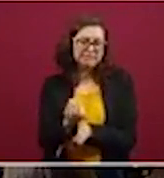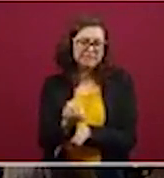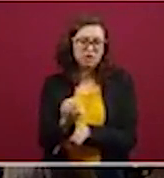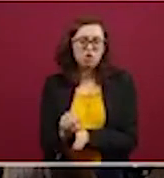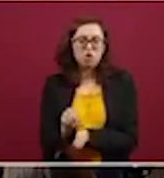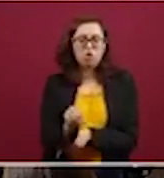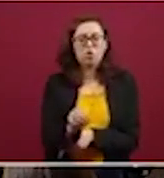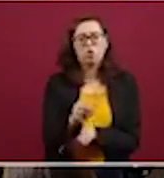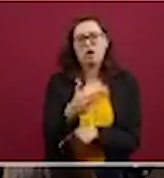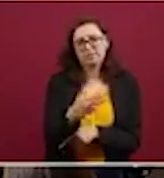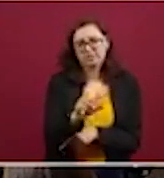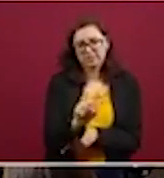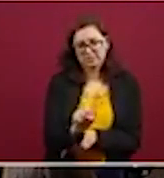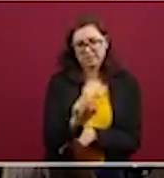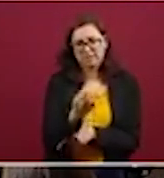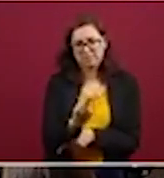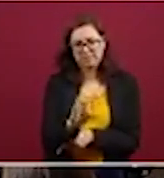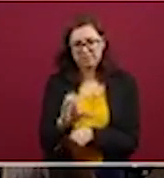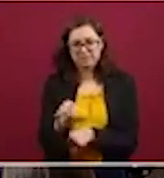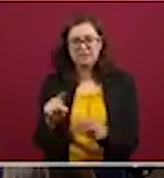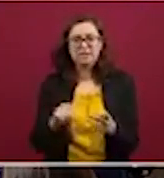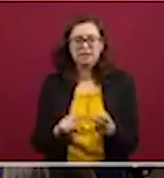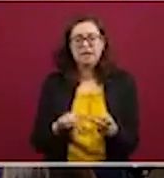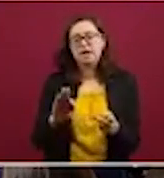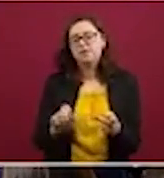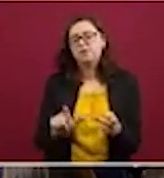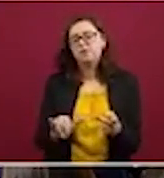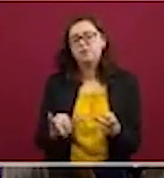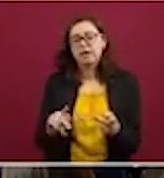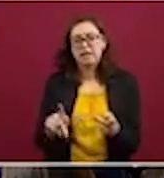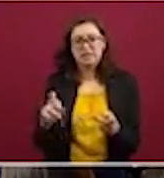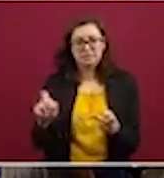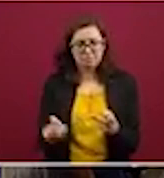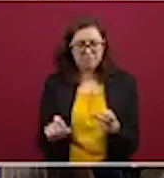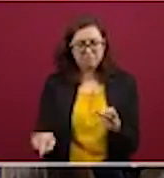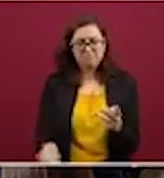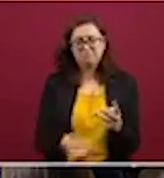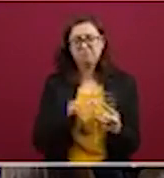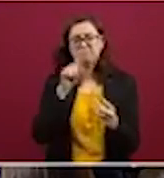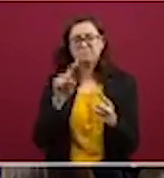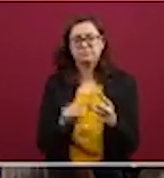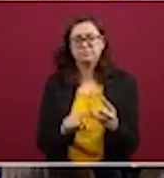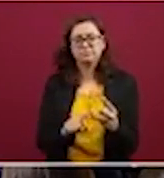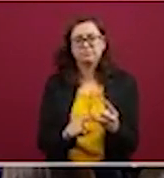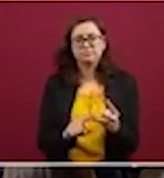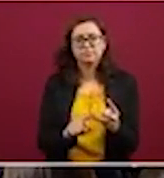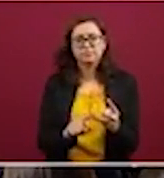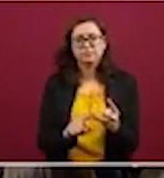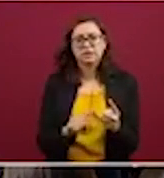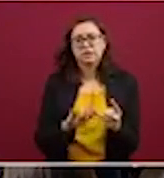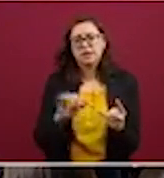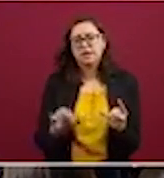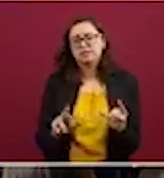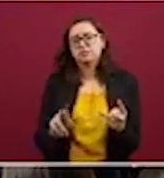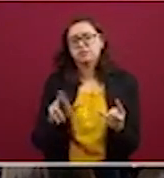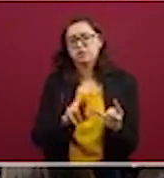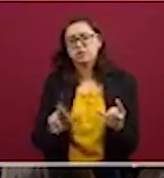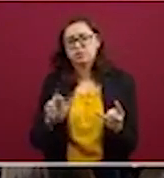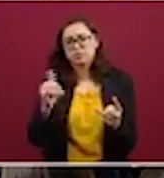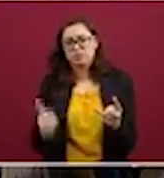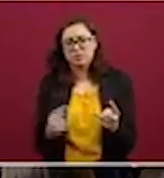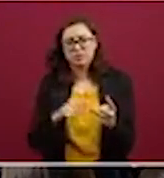a felipe garcía moreno que es presidente y director general de chip y morgan méxico ayer y ricchieri que es